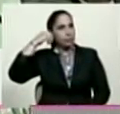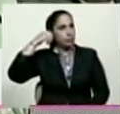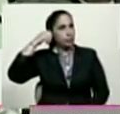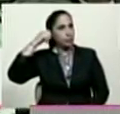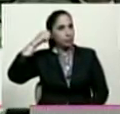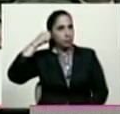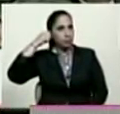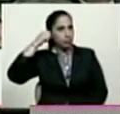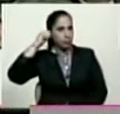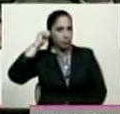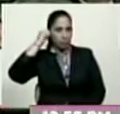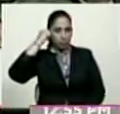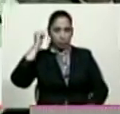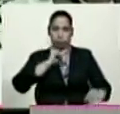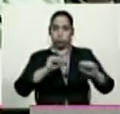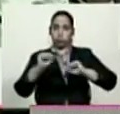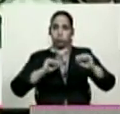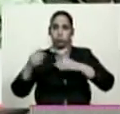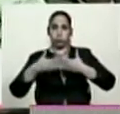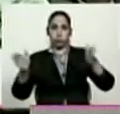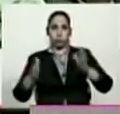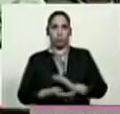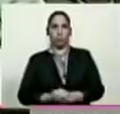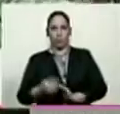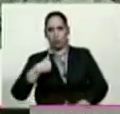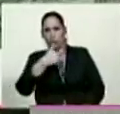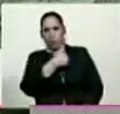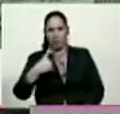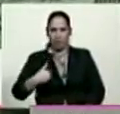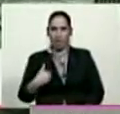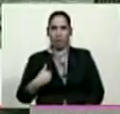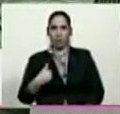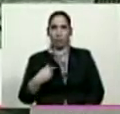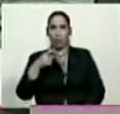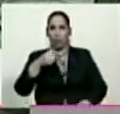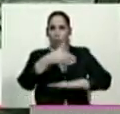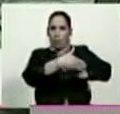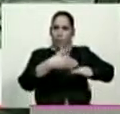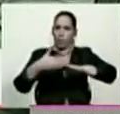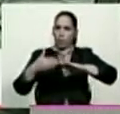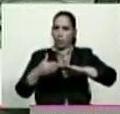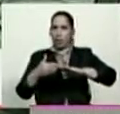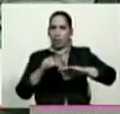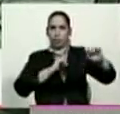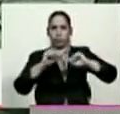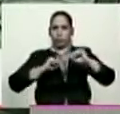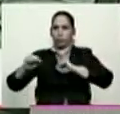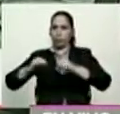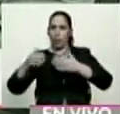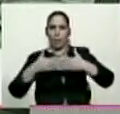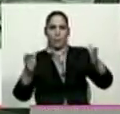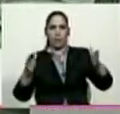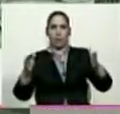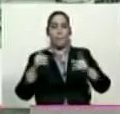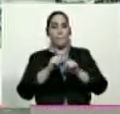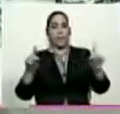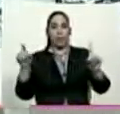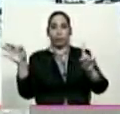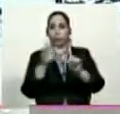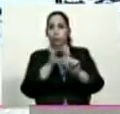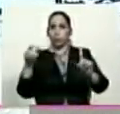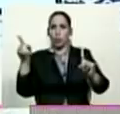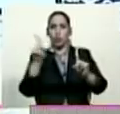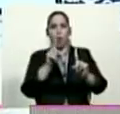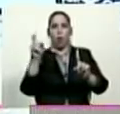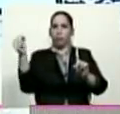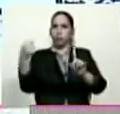dinámica y abierta. Y así yo quiero que sea, una frontera dinámica y abierta, pero sin provocaciones, sin